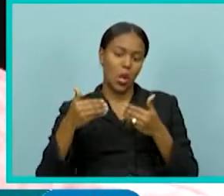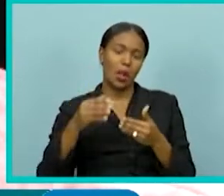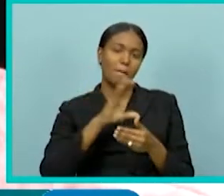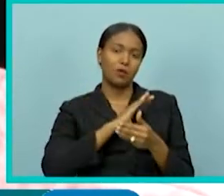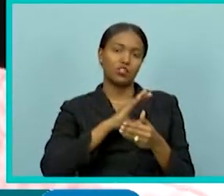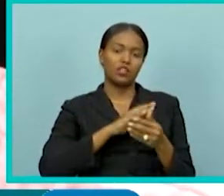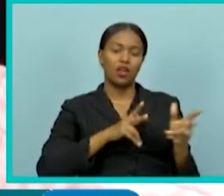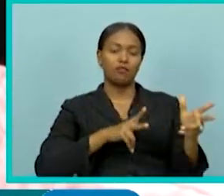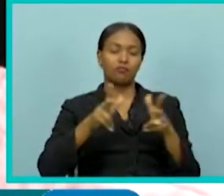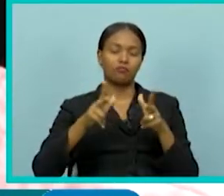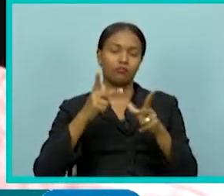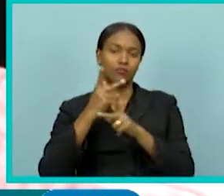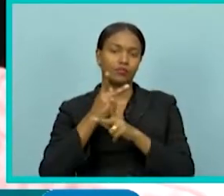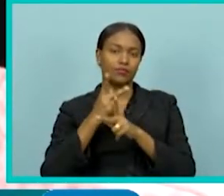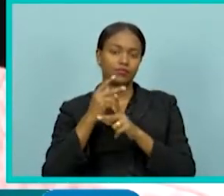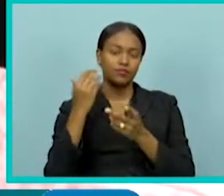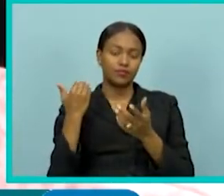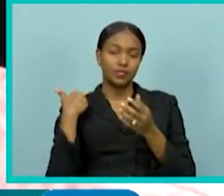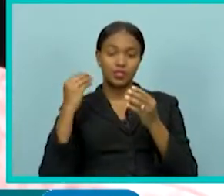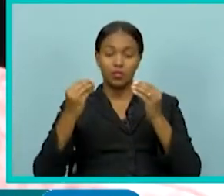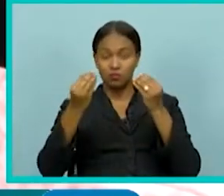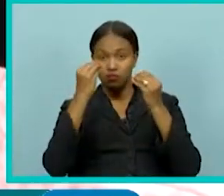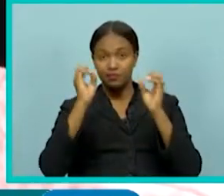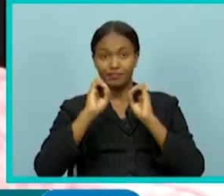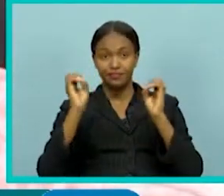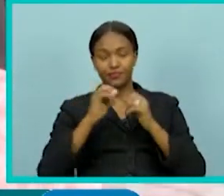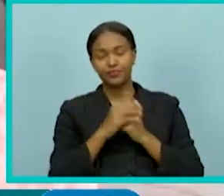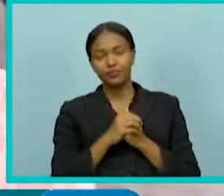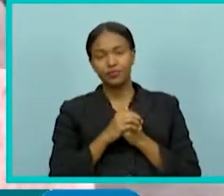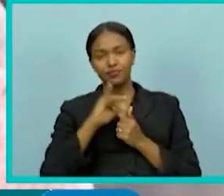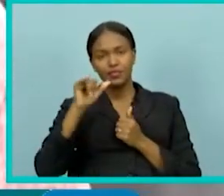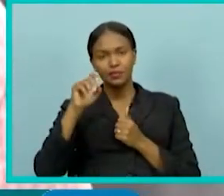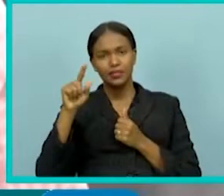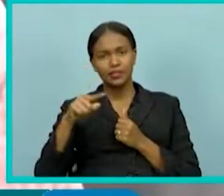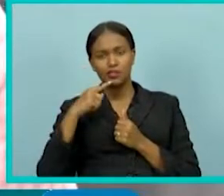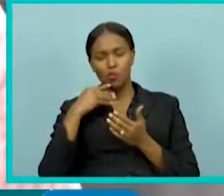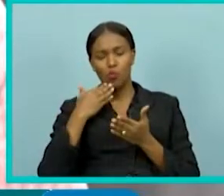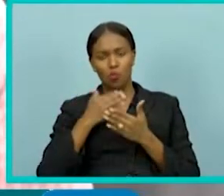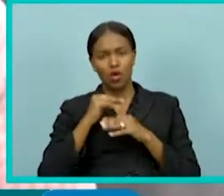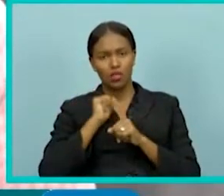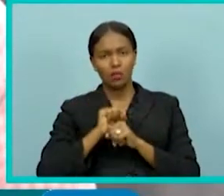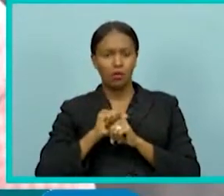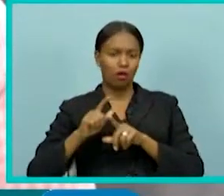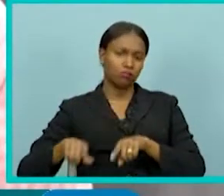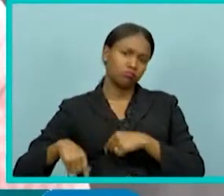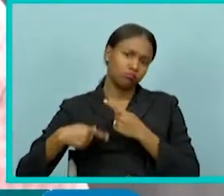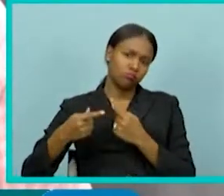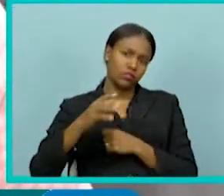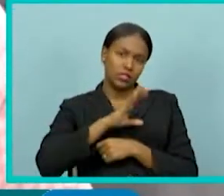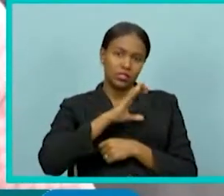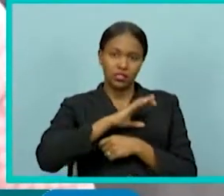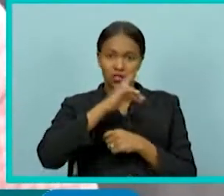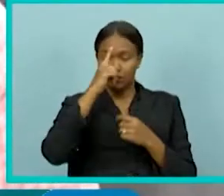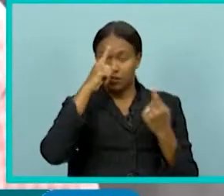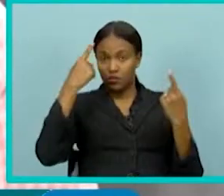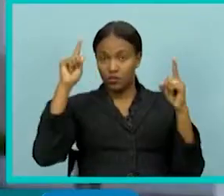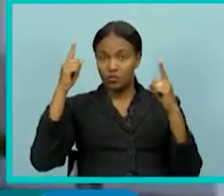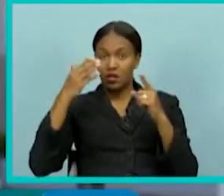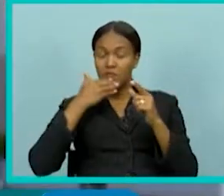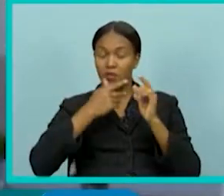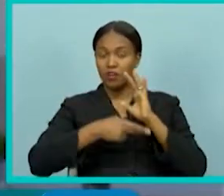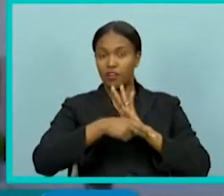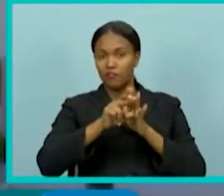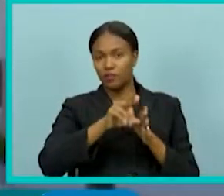a patrullar sin ningún tipo de formación. Jiménez valoró el trabajo que está realizando la uniformada para lograr la reforma